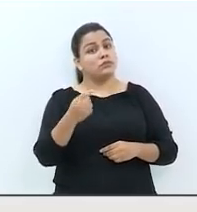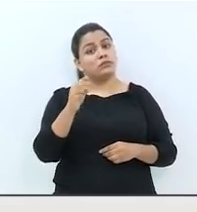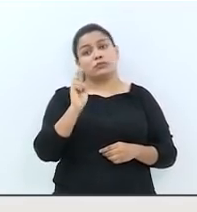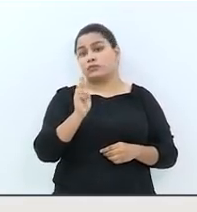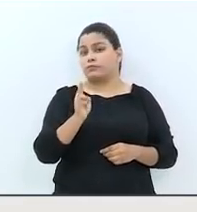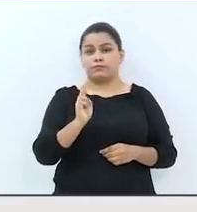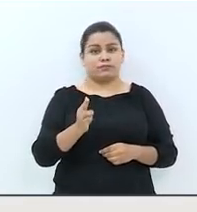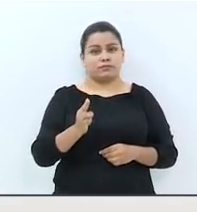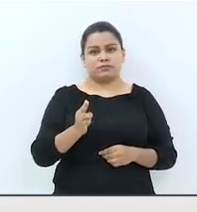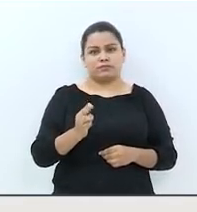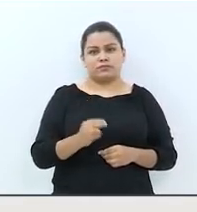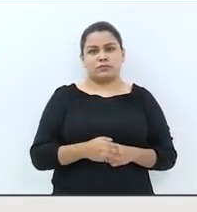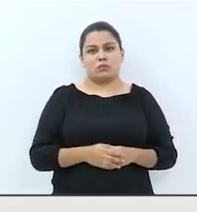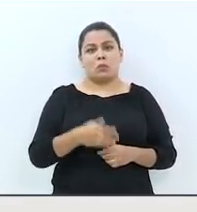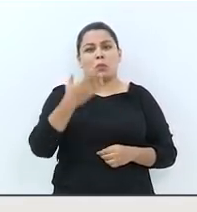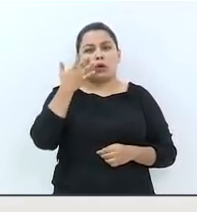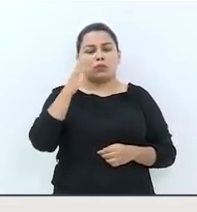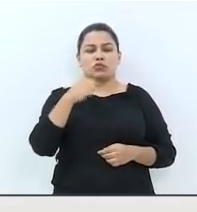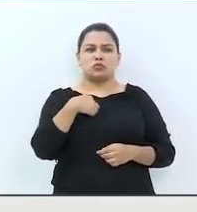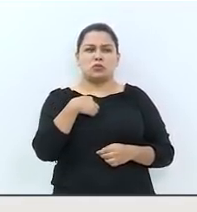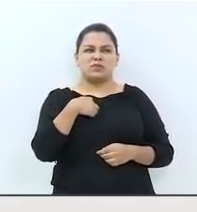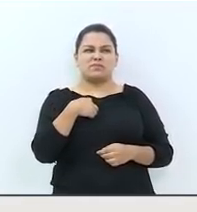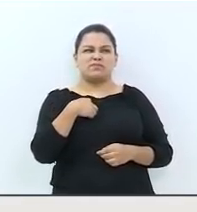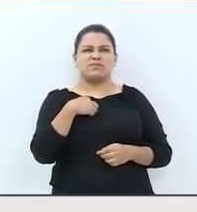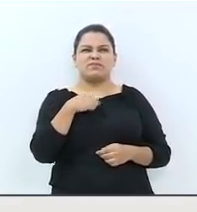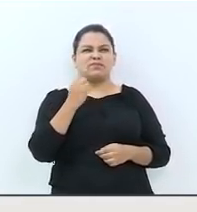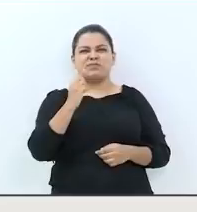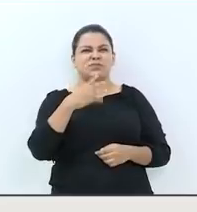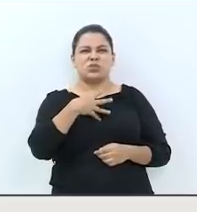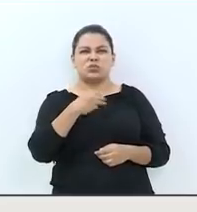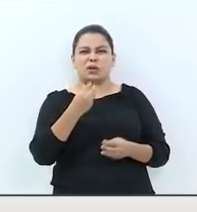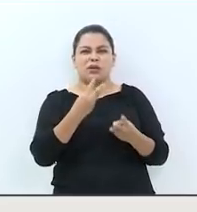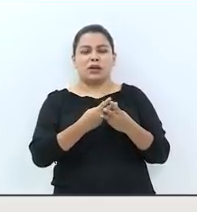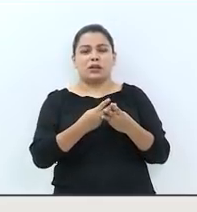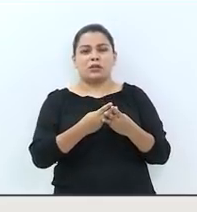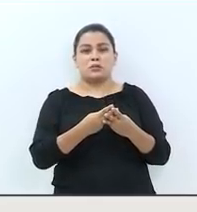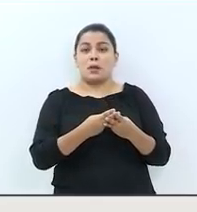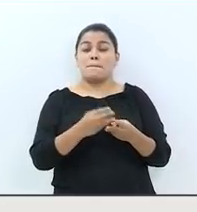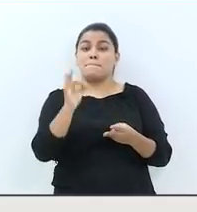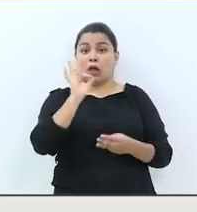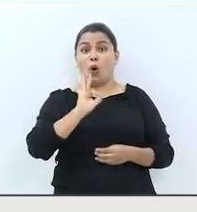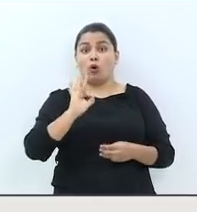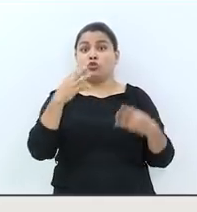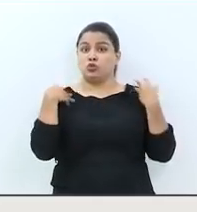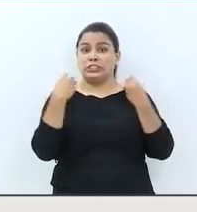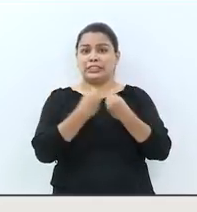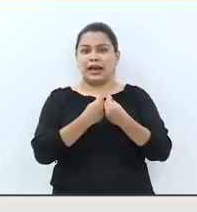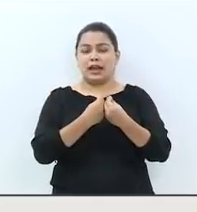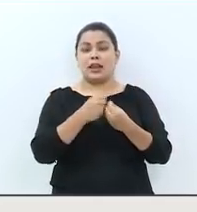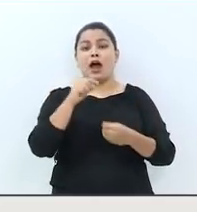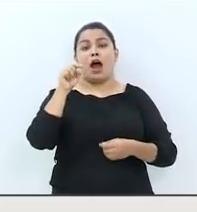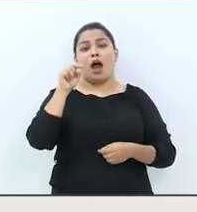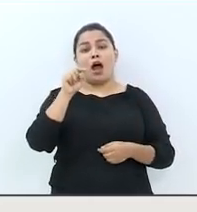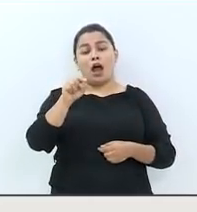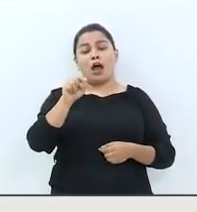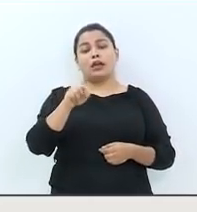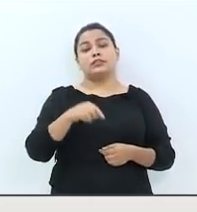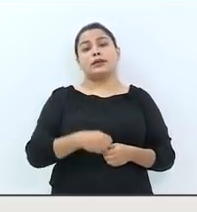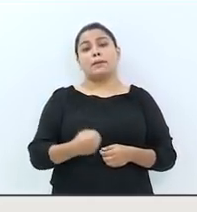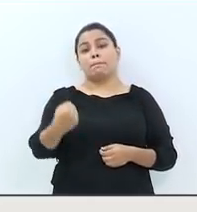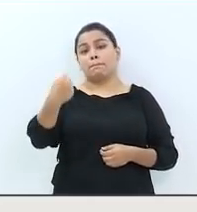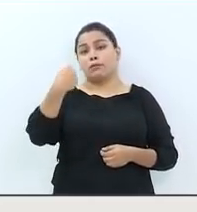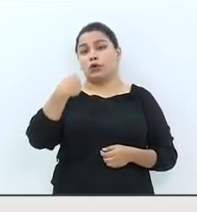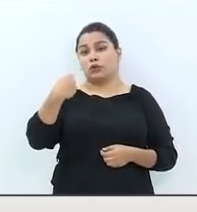como que no mucho lo mío, quizás yo me voy más por sociales o por inglés? Entonces, este proceso cognitivo que vamos a revisar luego es